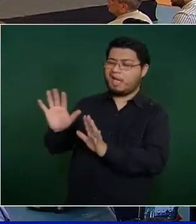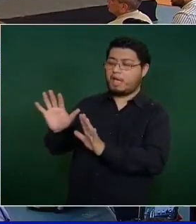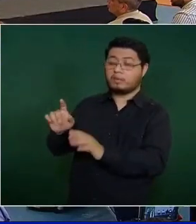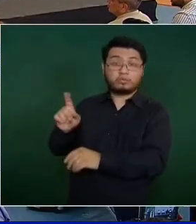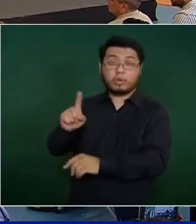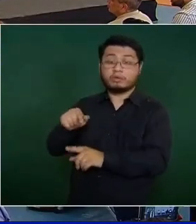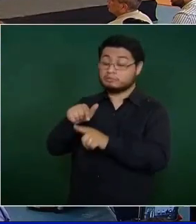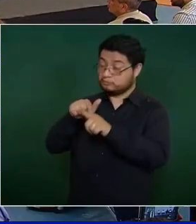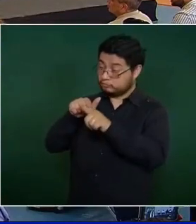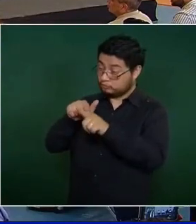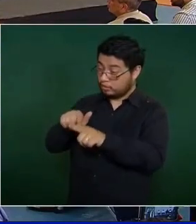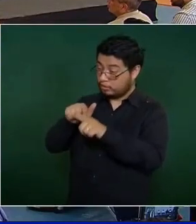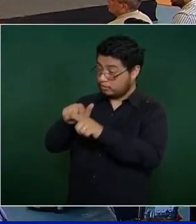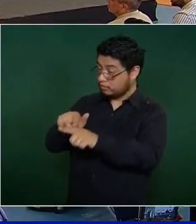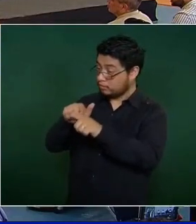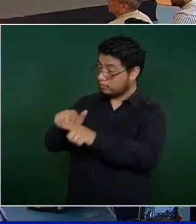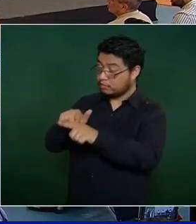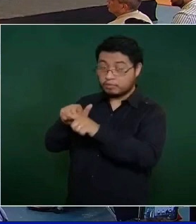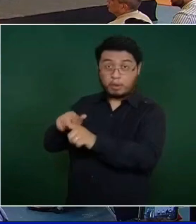la ceniza del puro.